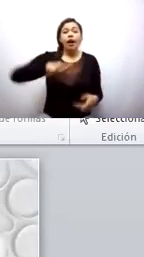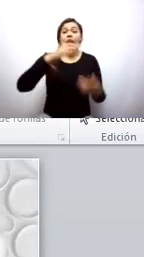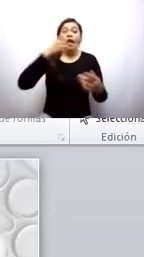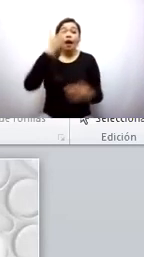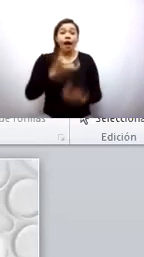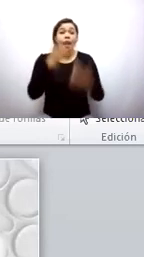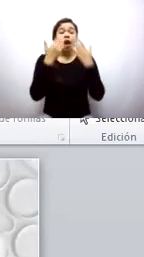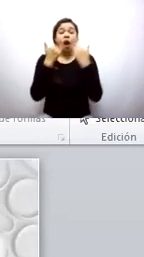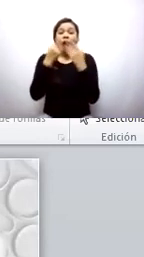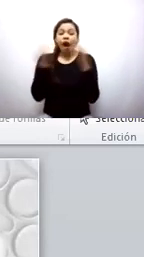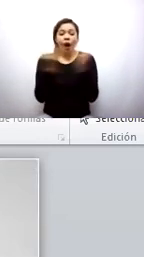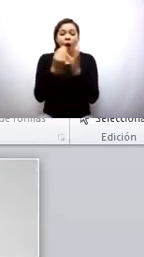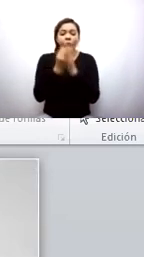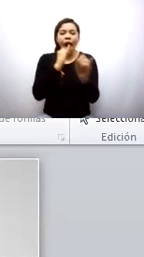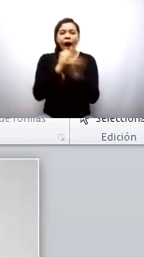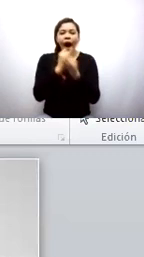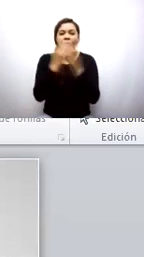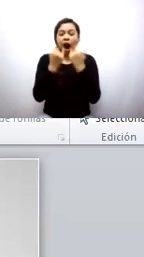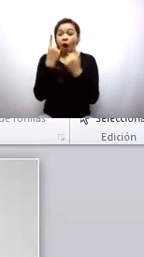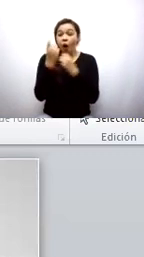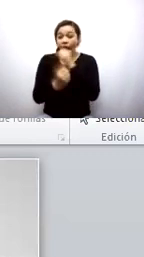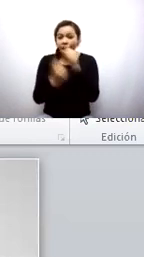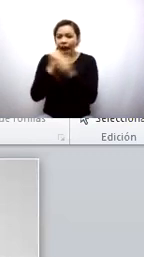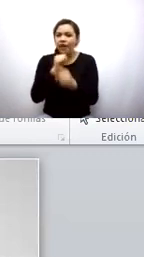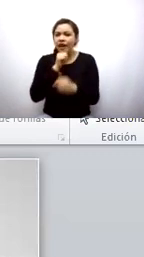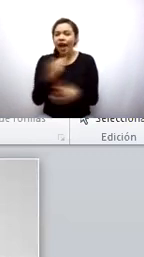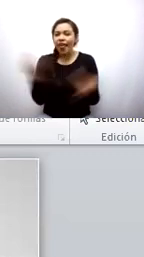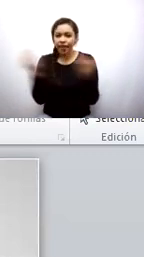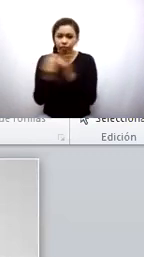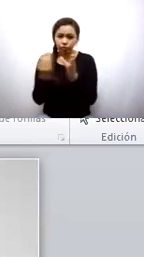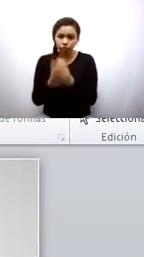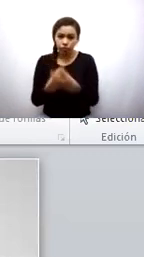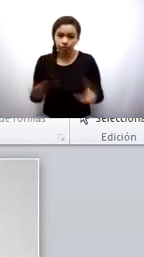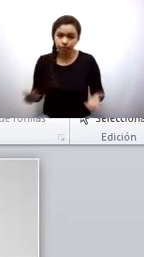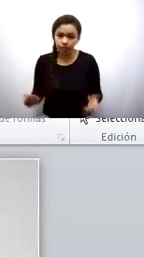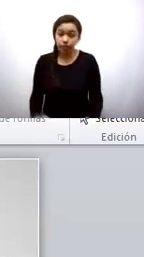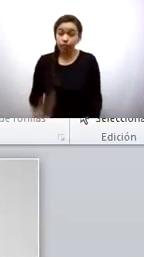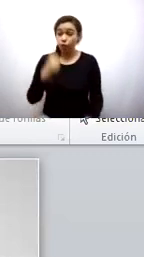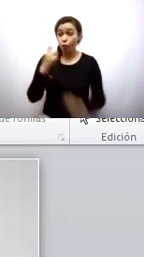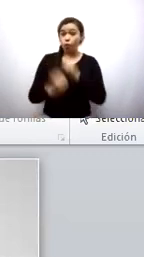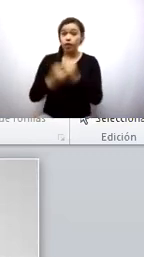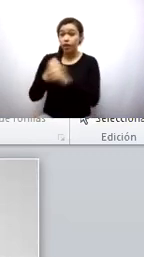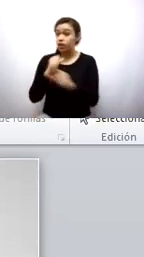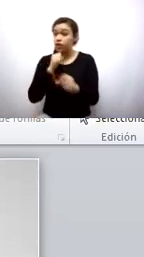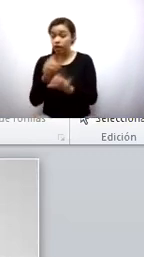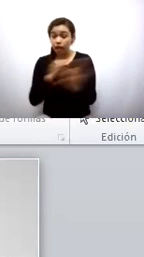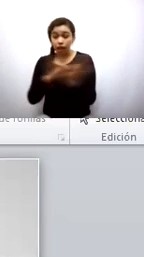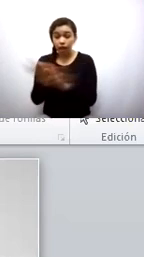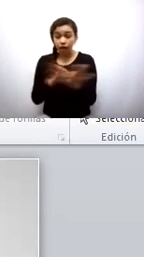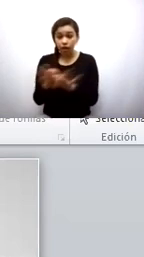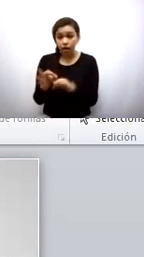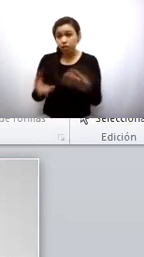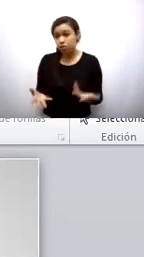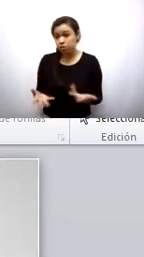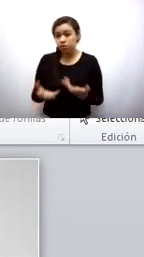tomar clases en línea. Llevan un año sin tomar clases. Entonces tenemos un año sin trabajar con algunos alumnos, porque no tiene